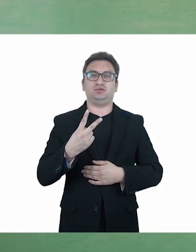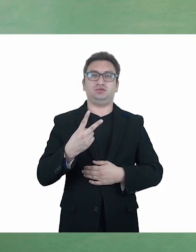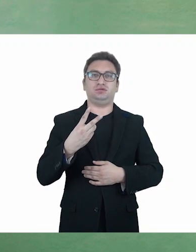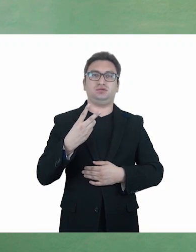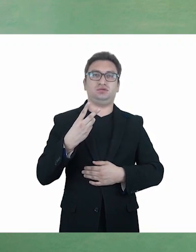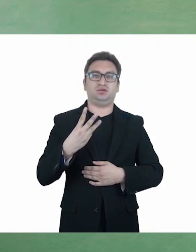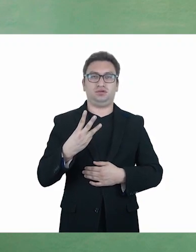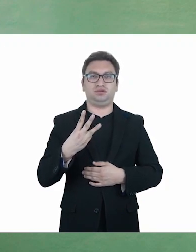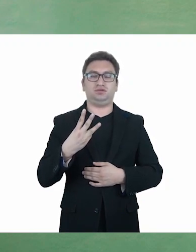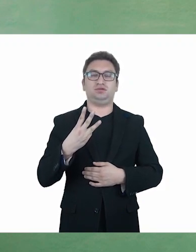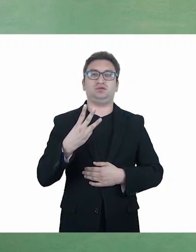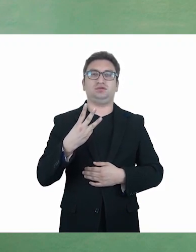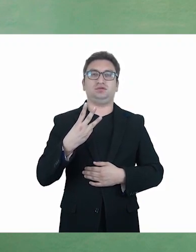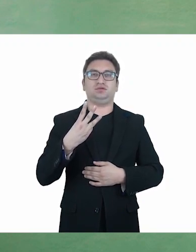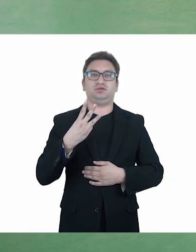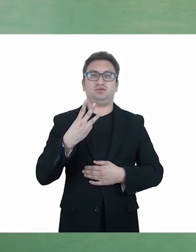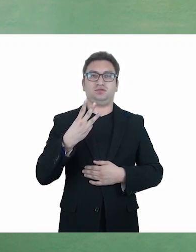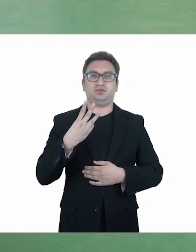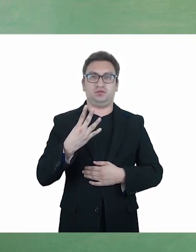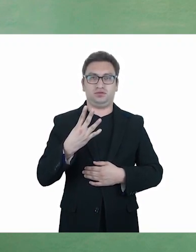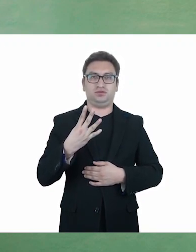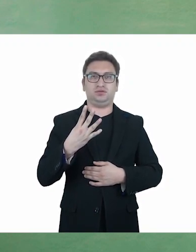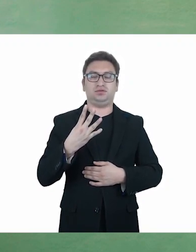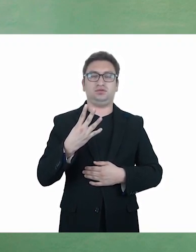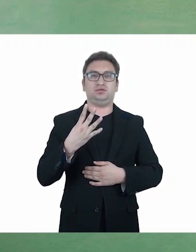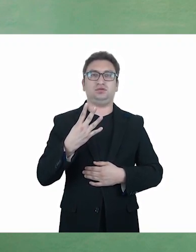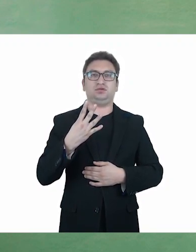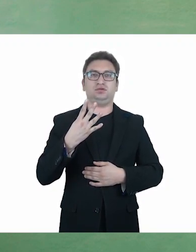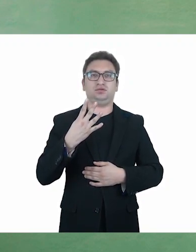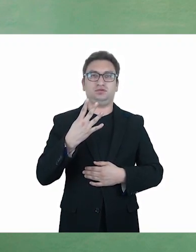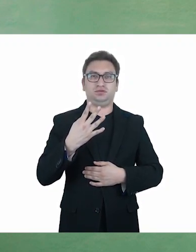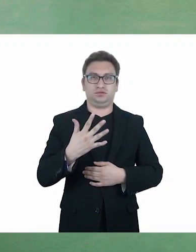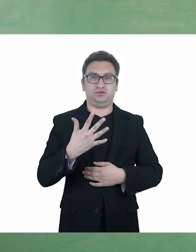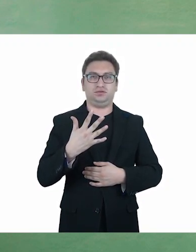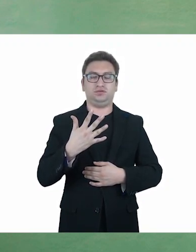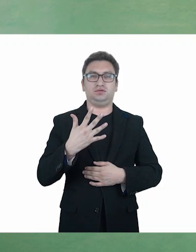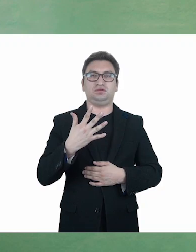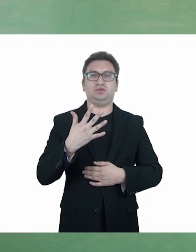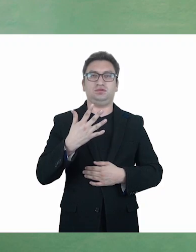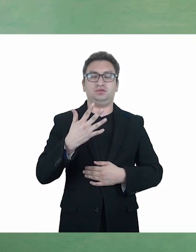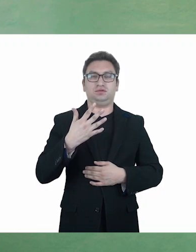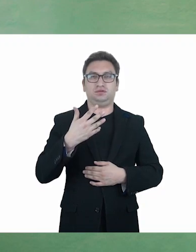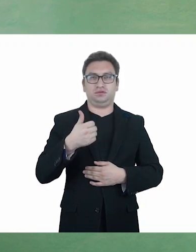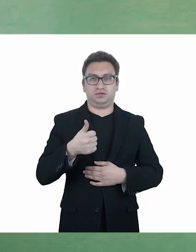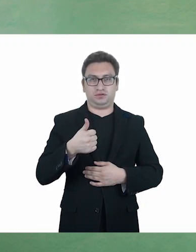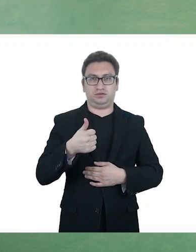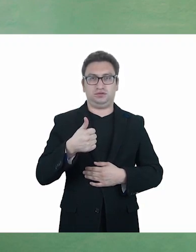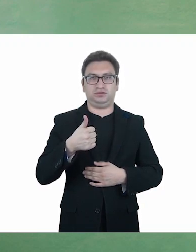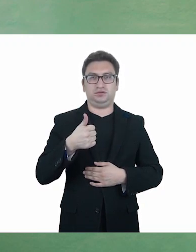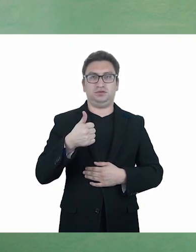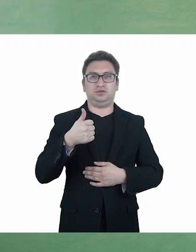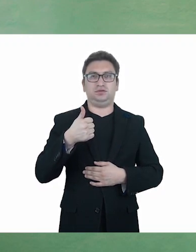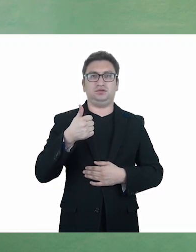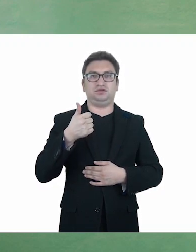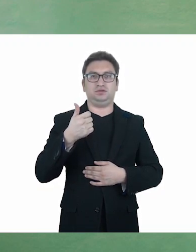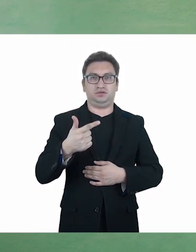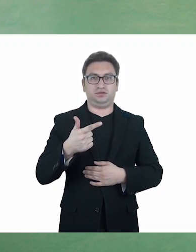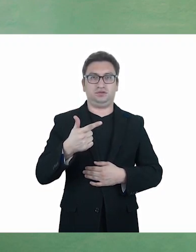2, 3, 4, 5,